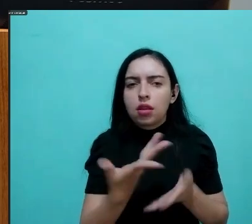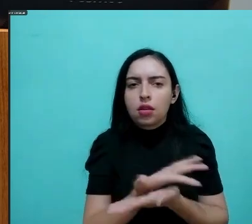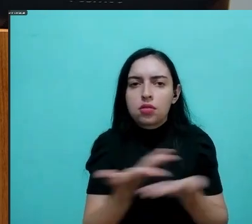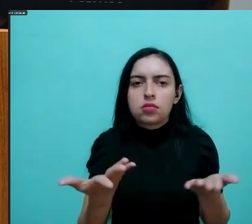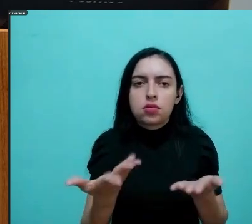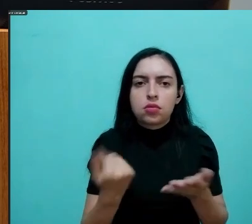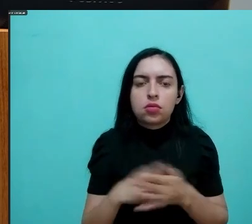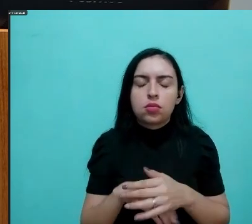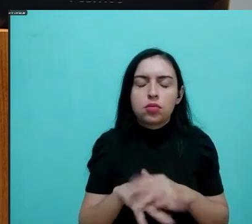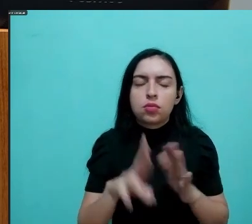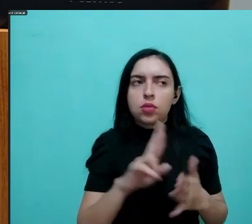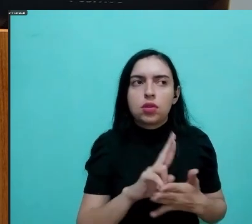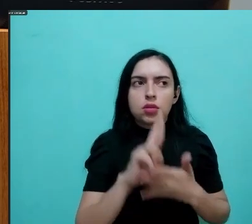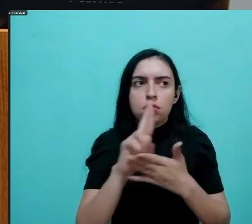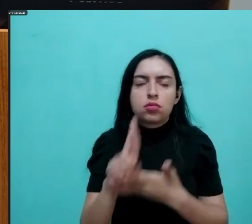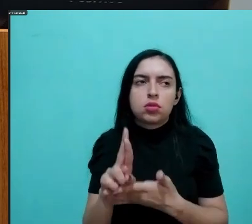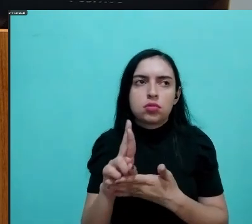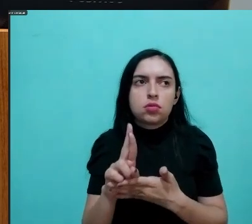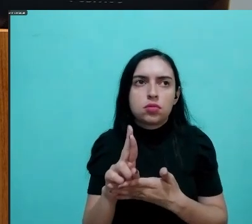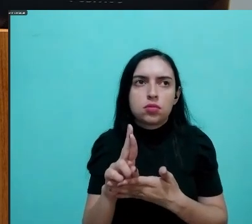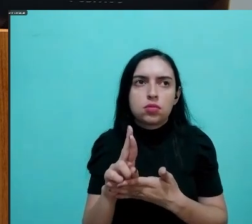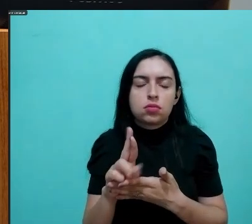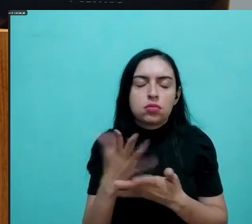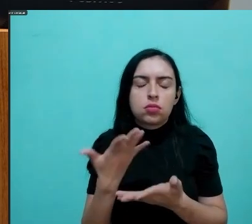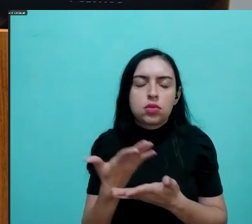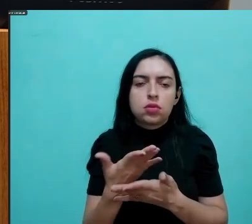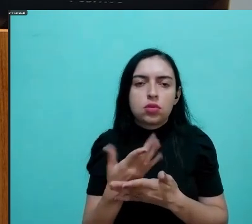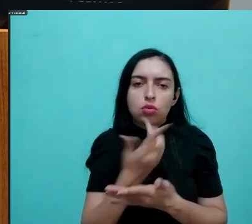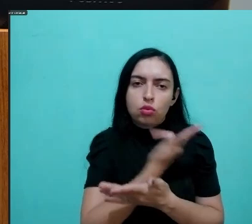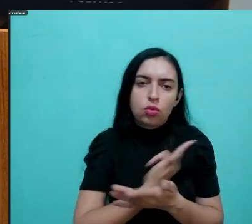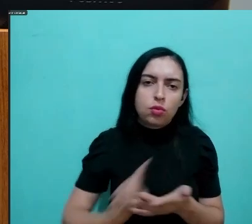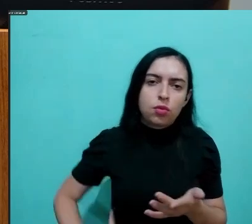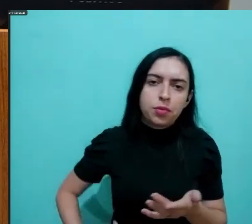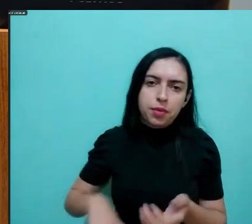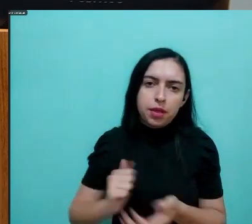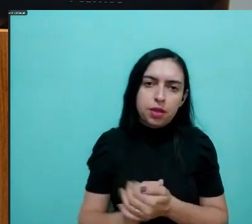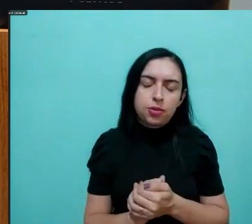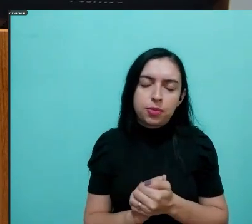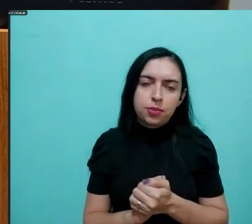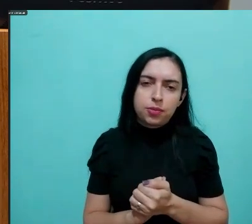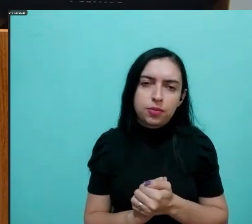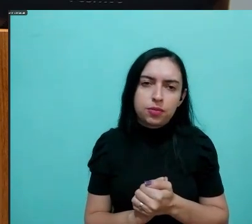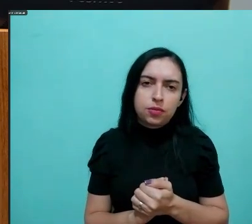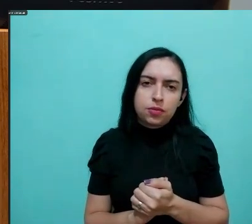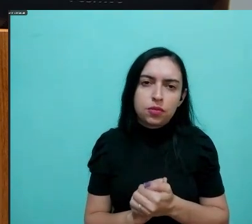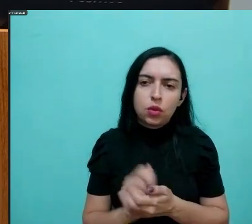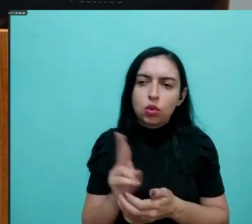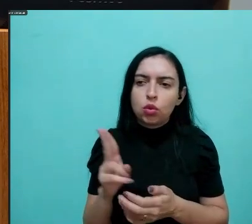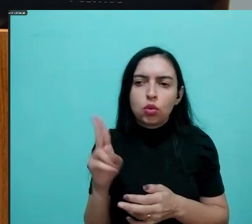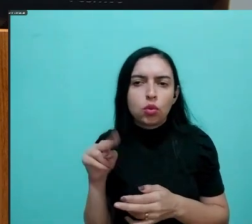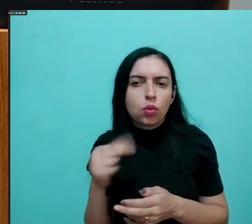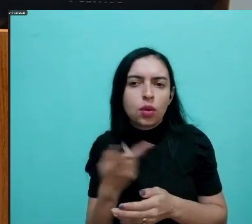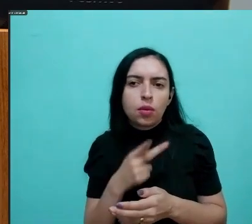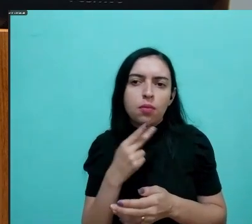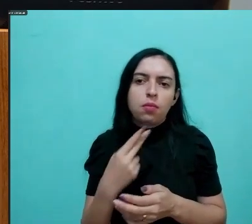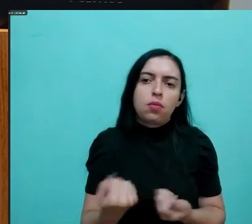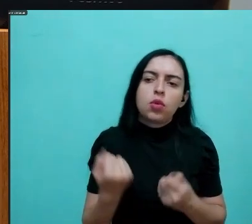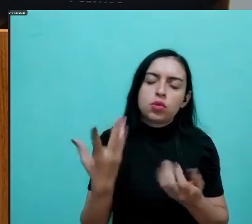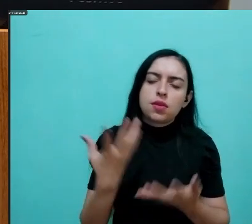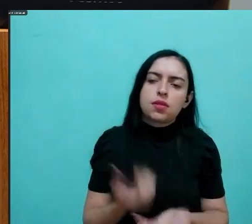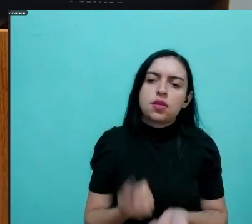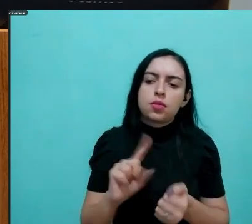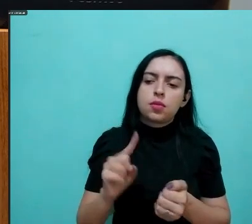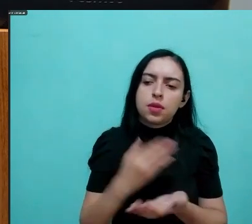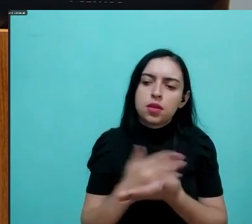al jefe del gobierno, es decir, al Marechal Pétain. De modo que se puede considerar que a partir de ese